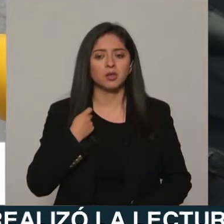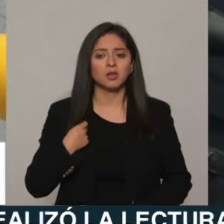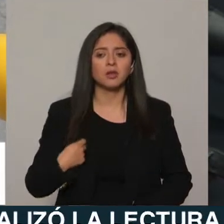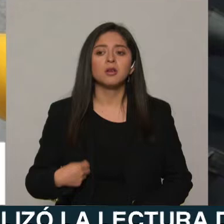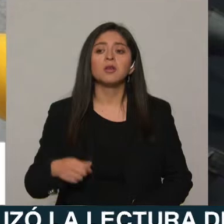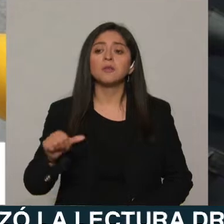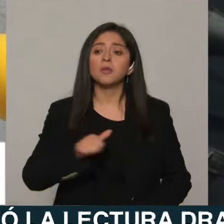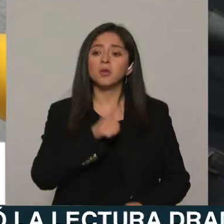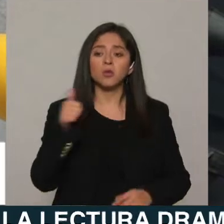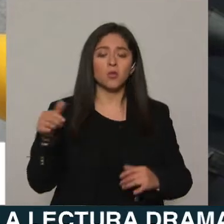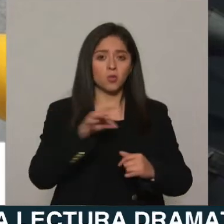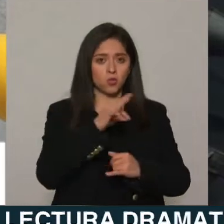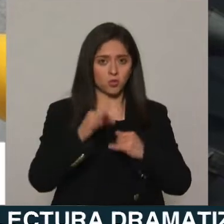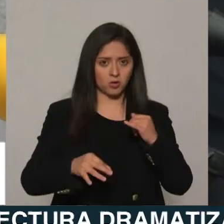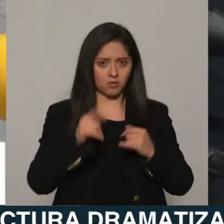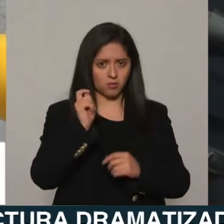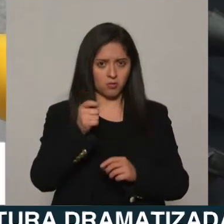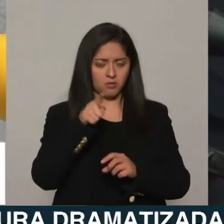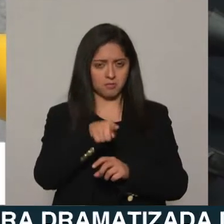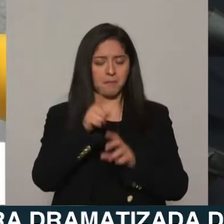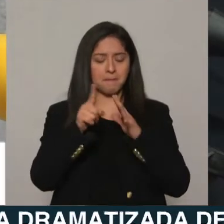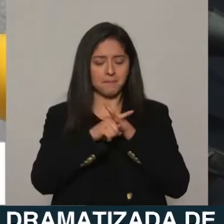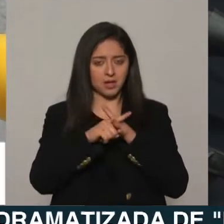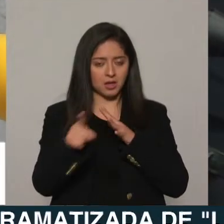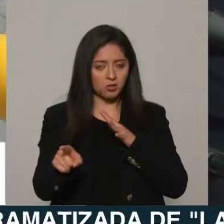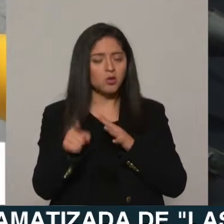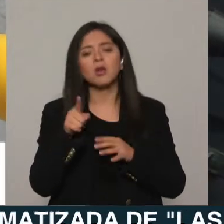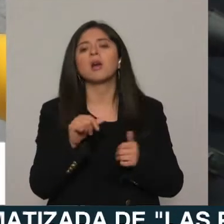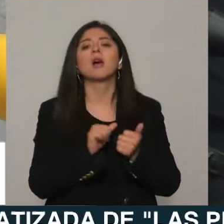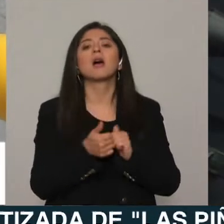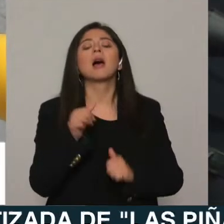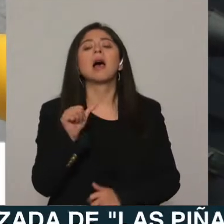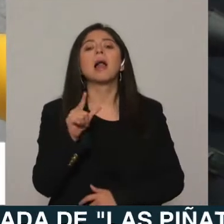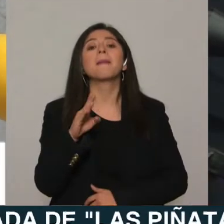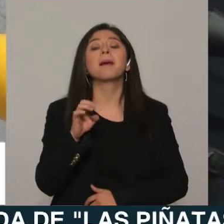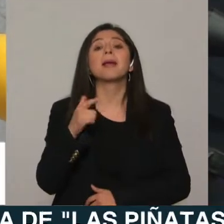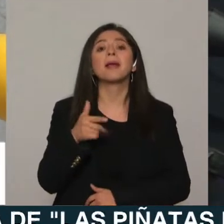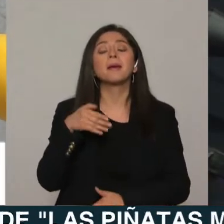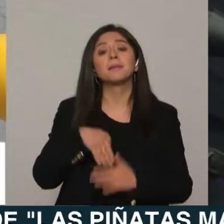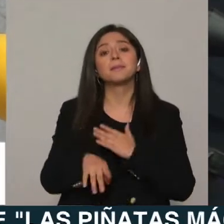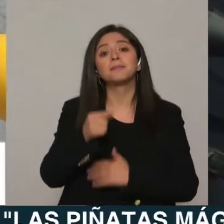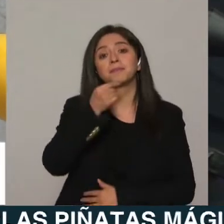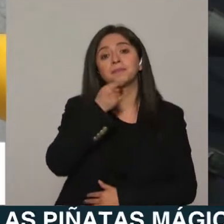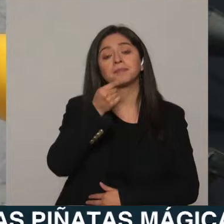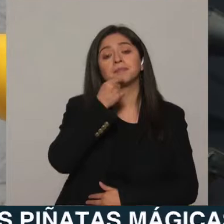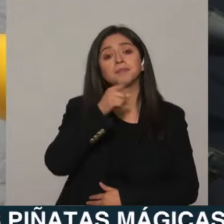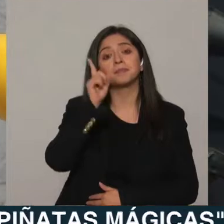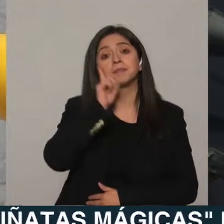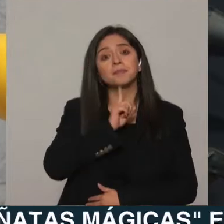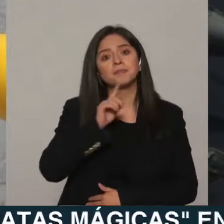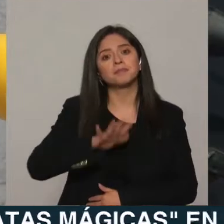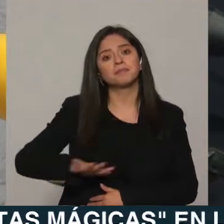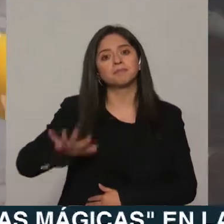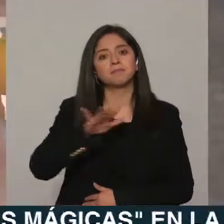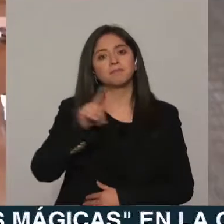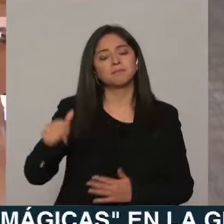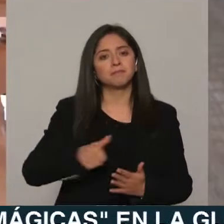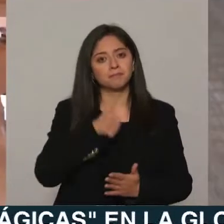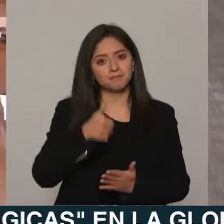reunión interinstitucional de migración que ya va a haber un albergue para niños y niñas en la